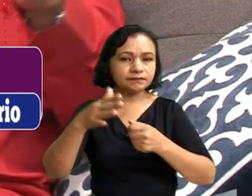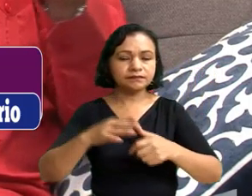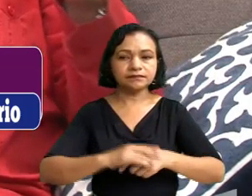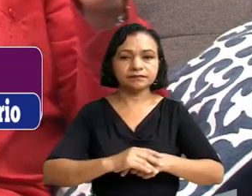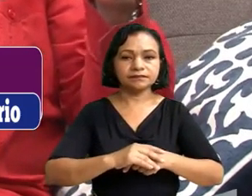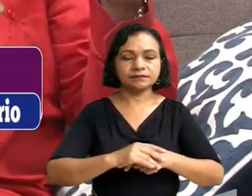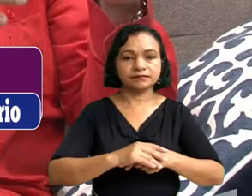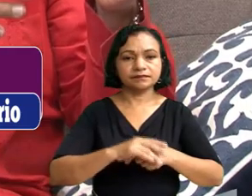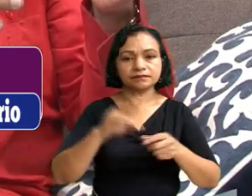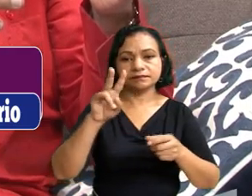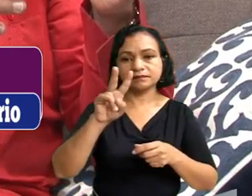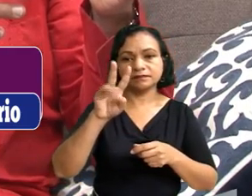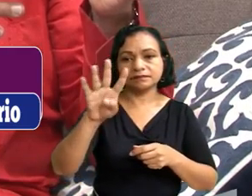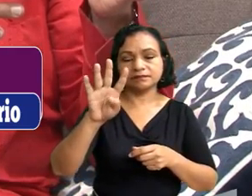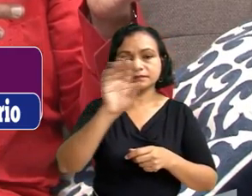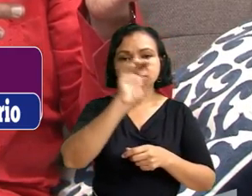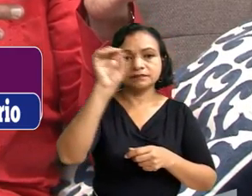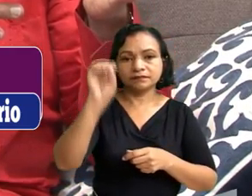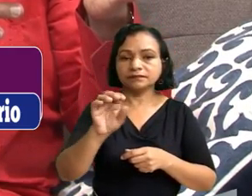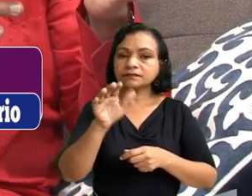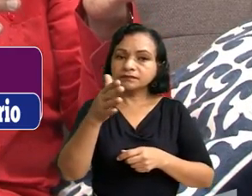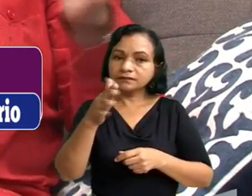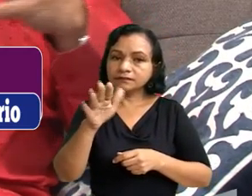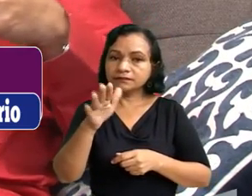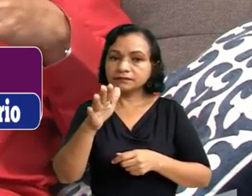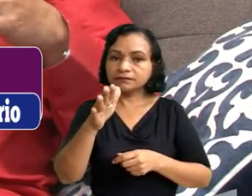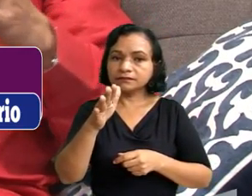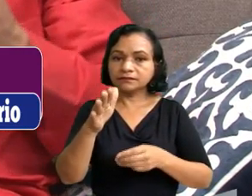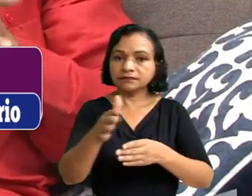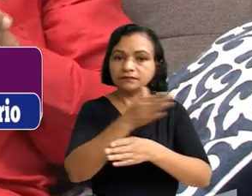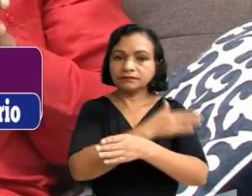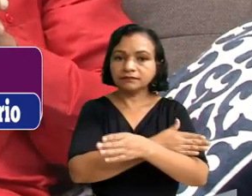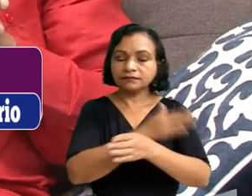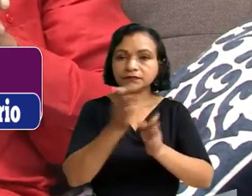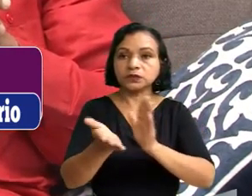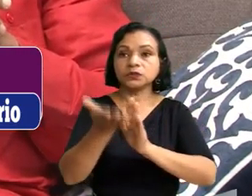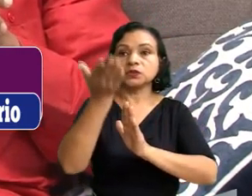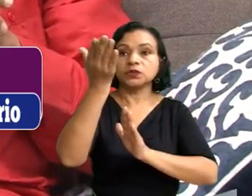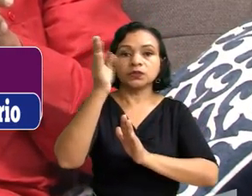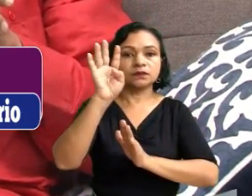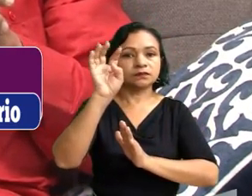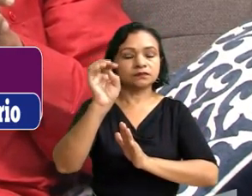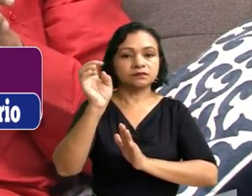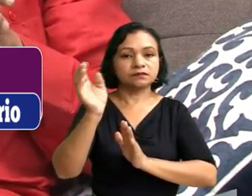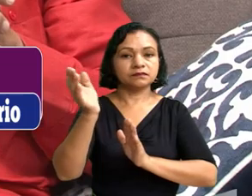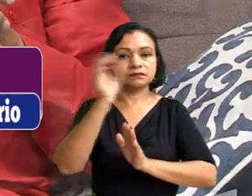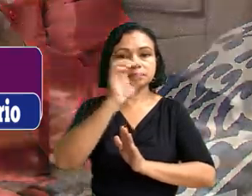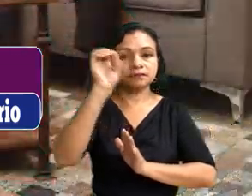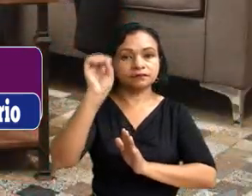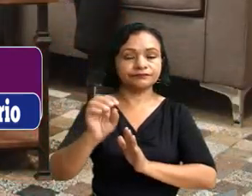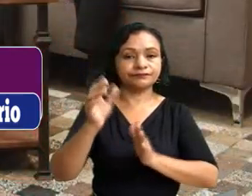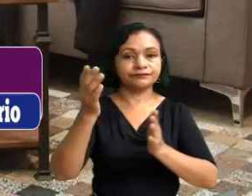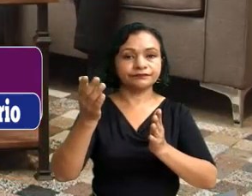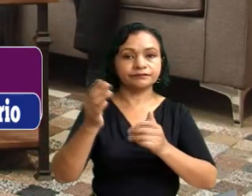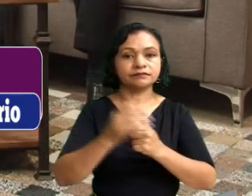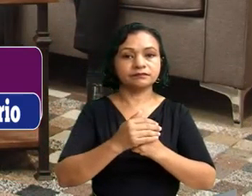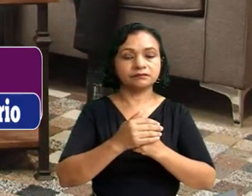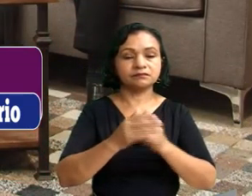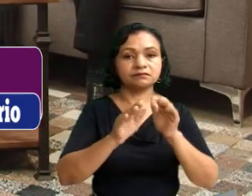a menos del 24% cuando estaba casi arriba del 40 y con perspectivas positivas de descenso